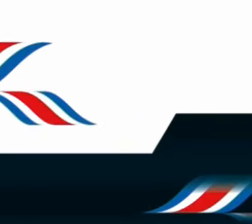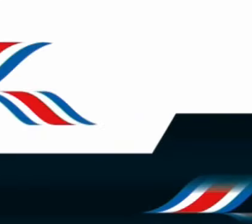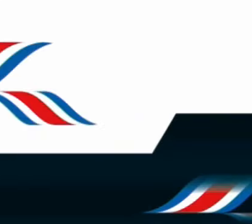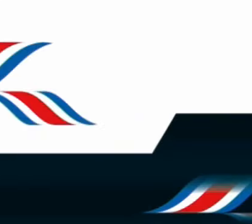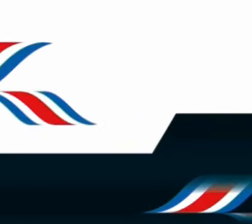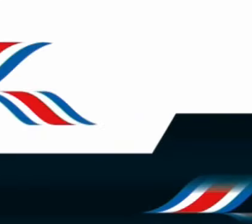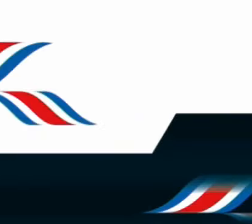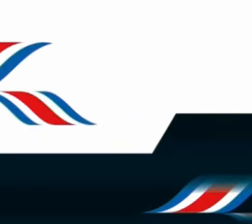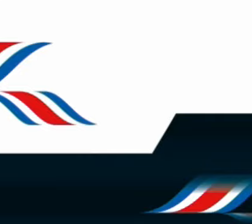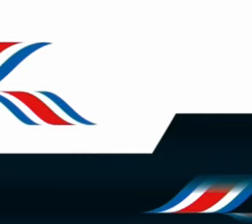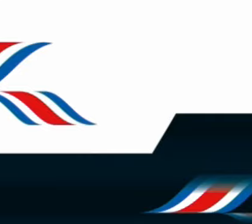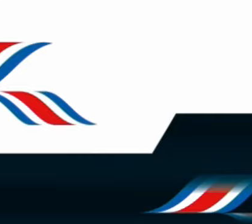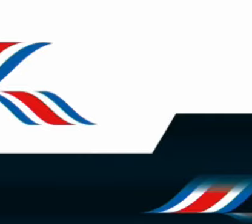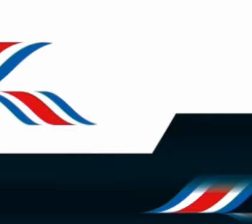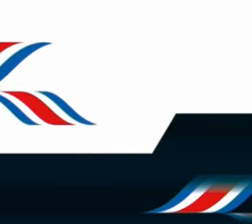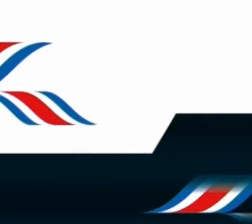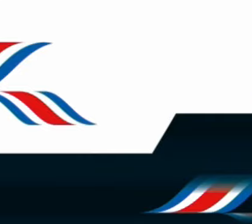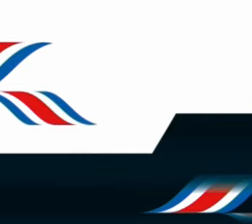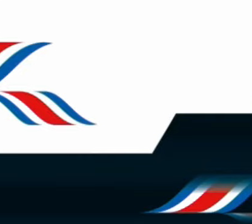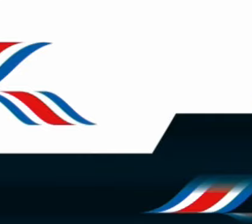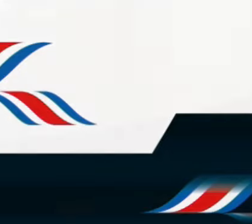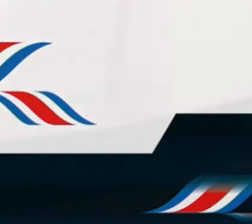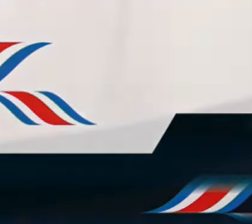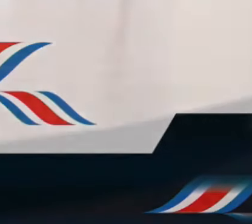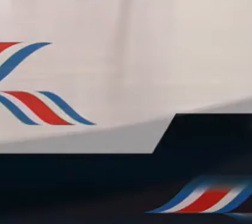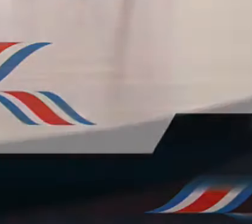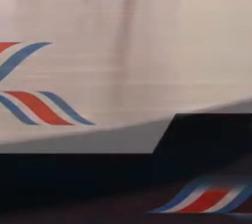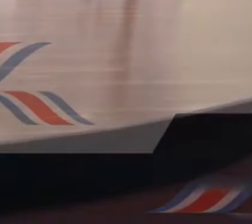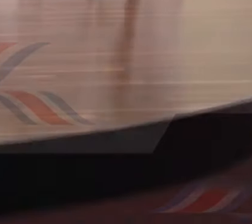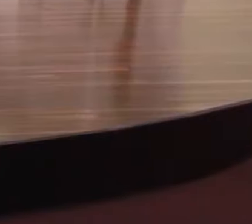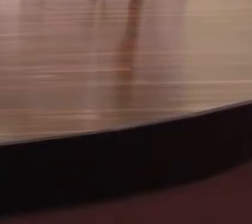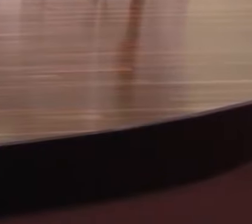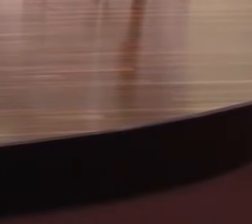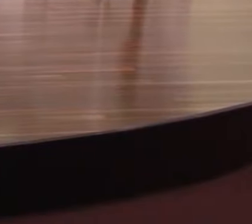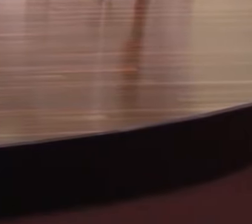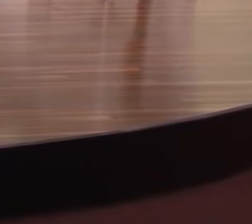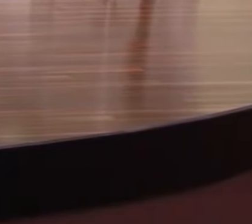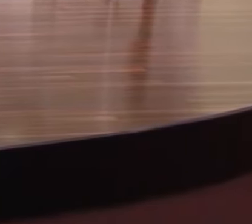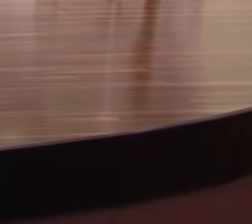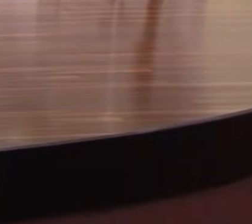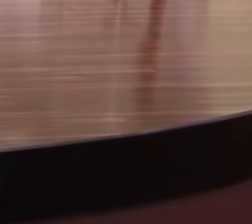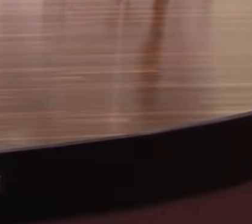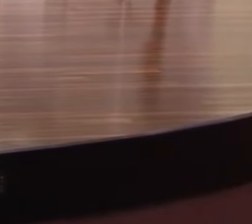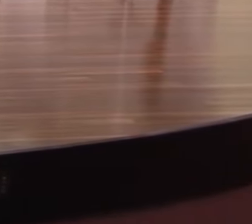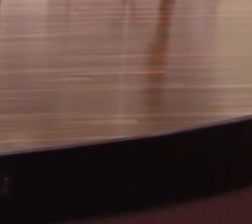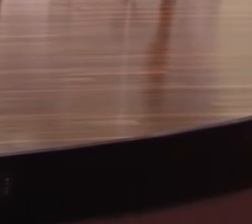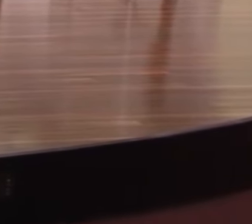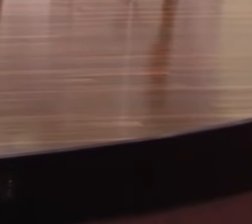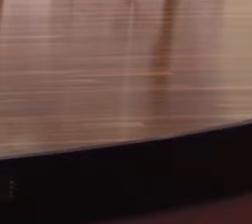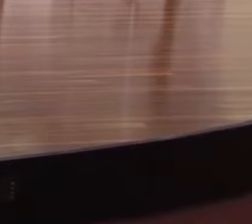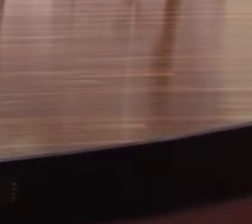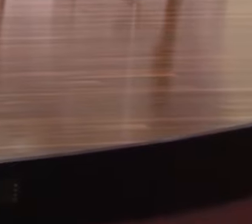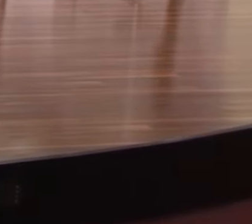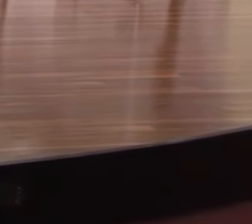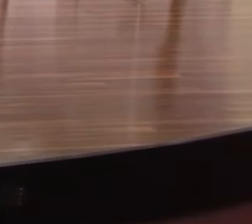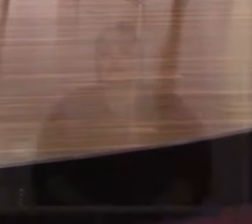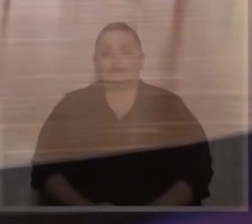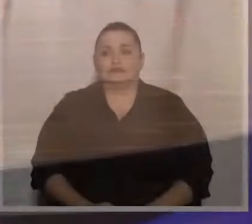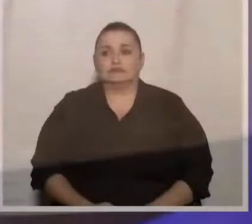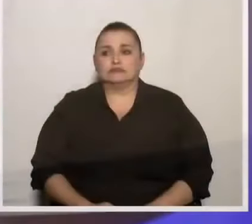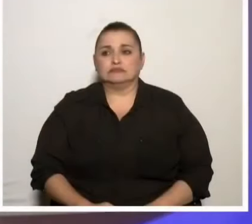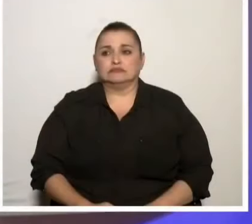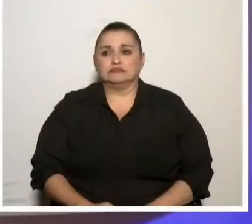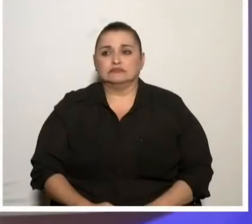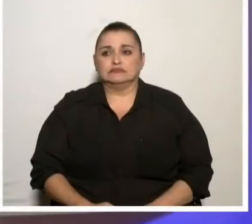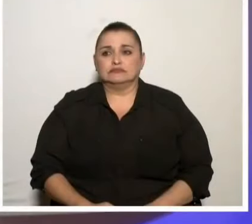Muchas gracias por acompañarnos en esta primera sesión